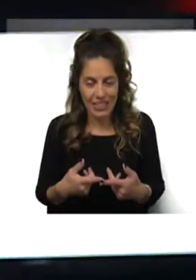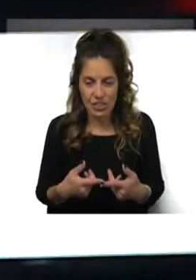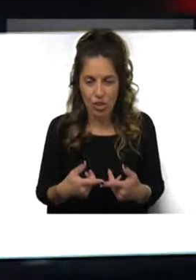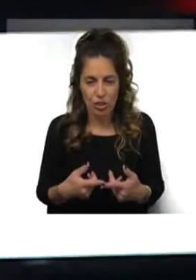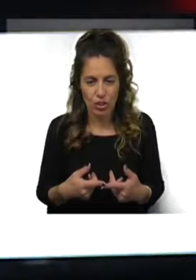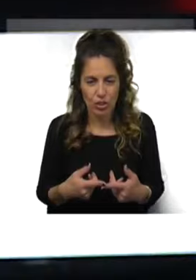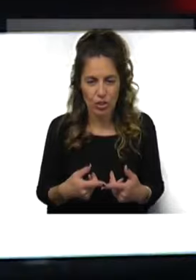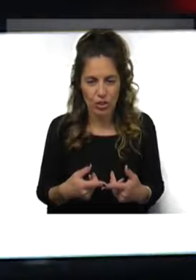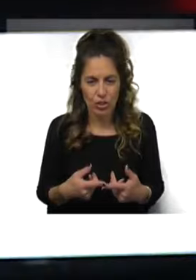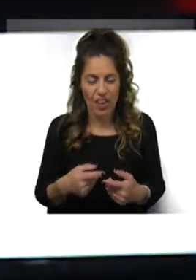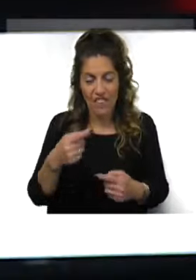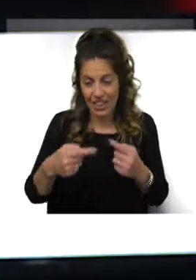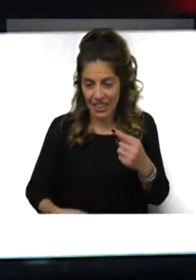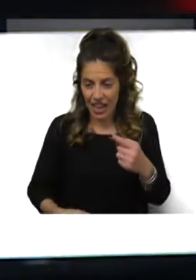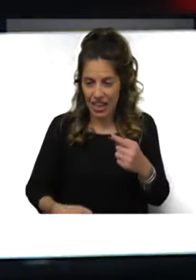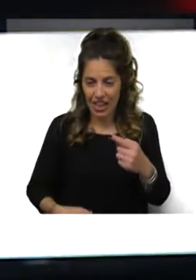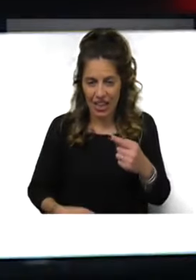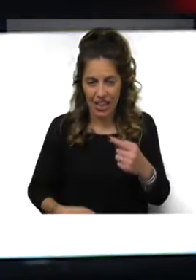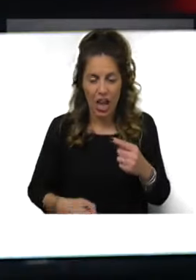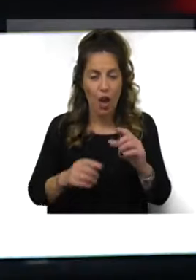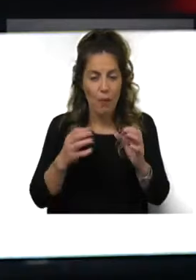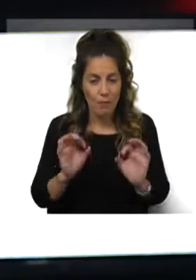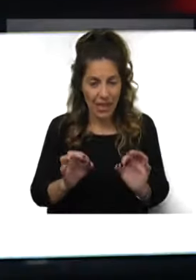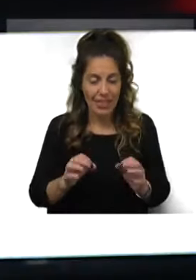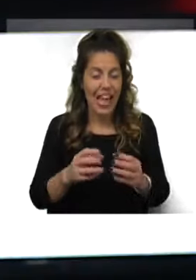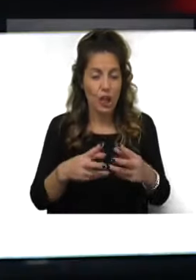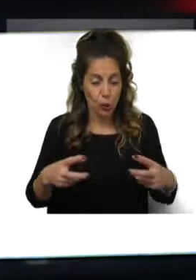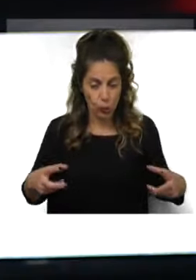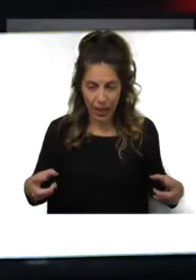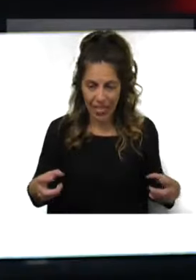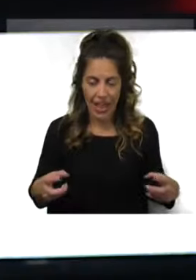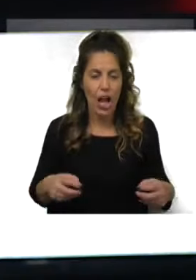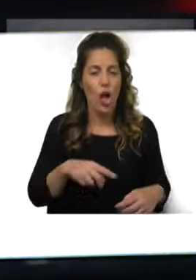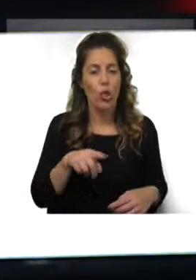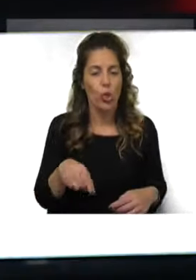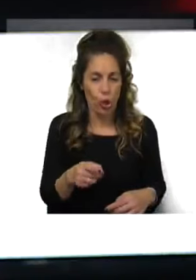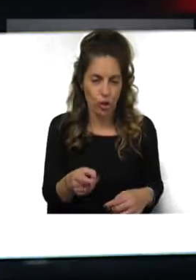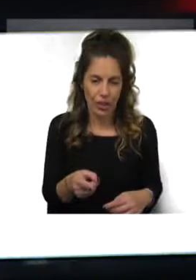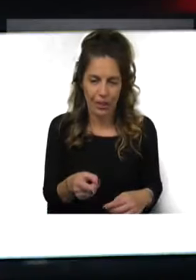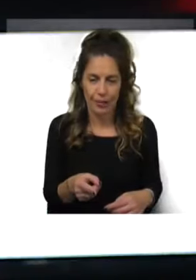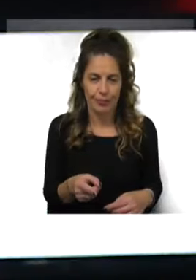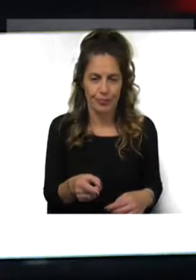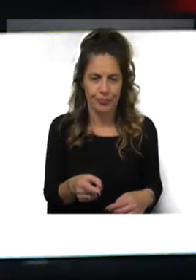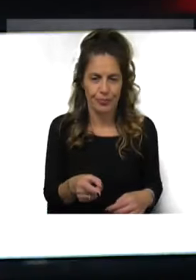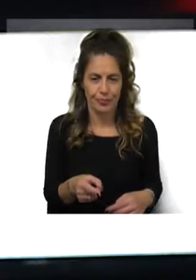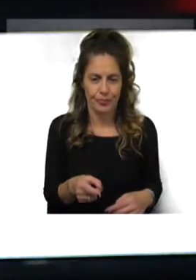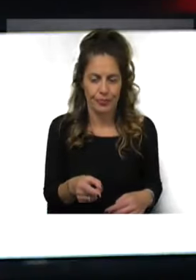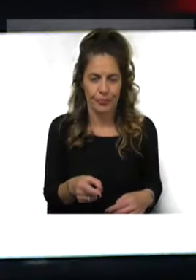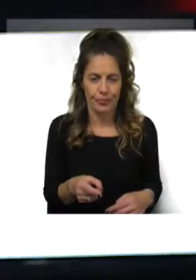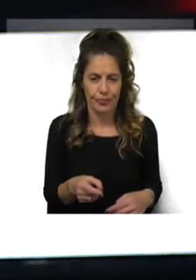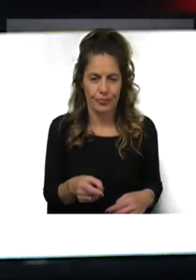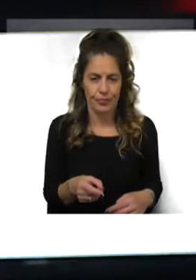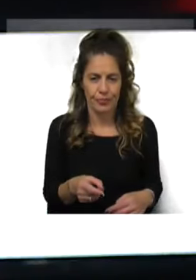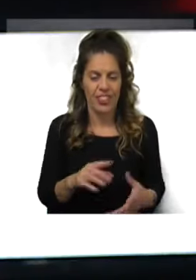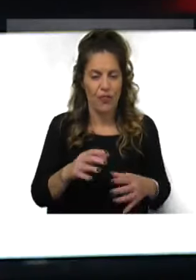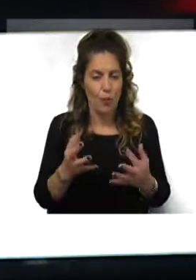eh vertical muy bien estructurada en donde evidentemente este de manera